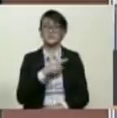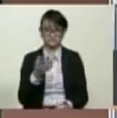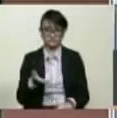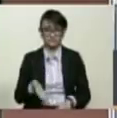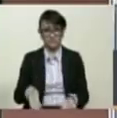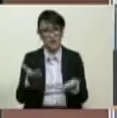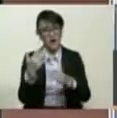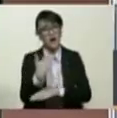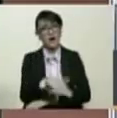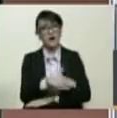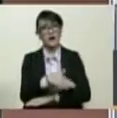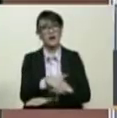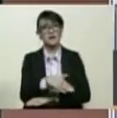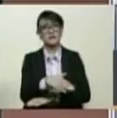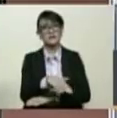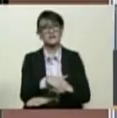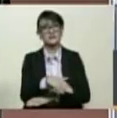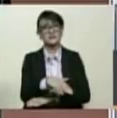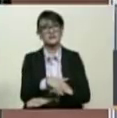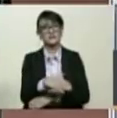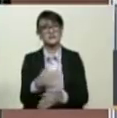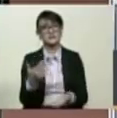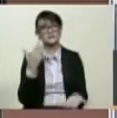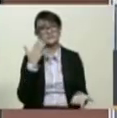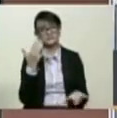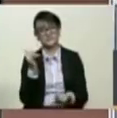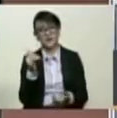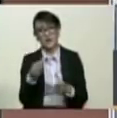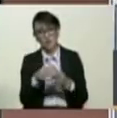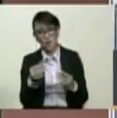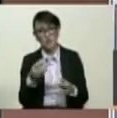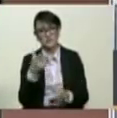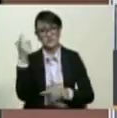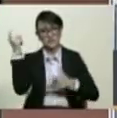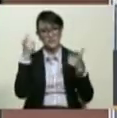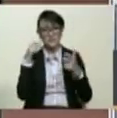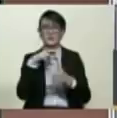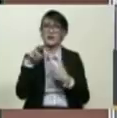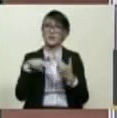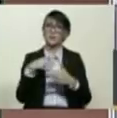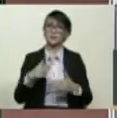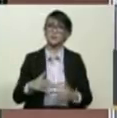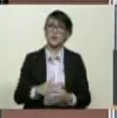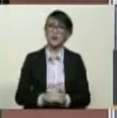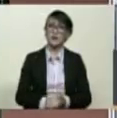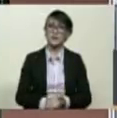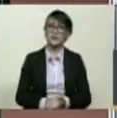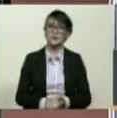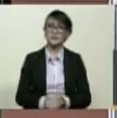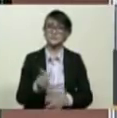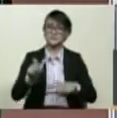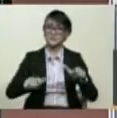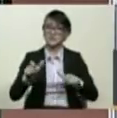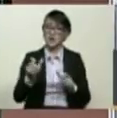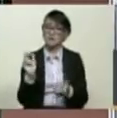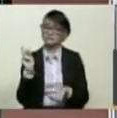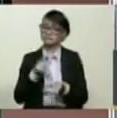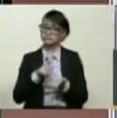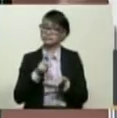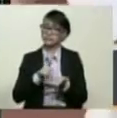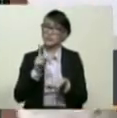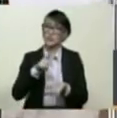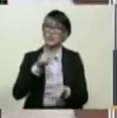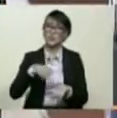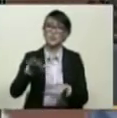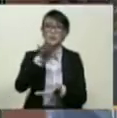calle, ahí nos vas a encontrar a nosotros, a los chavistas, a los revolucionarios, a los patriotas, recorriendo todo